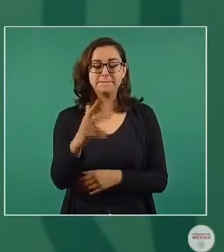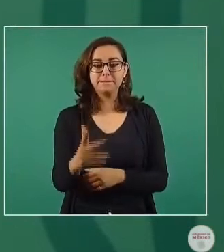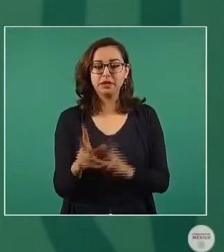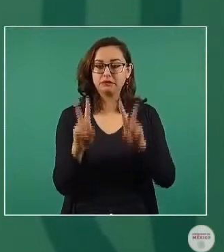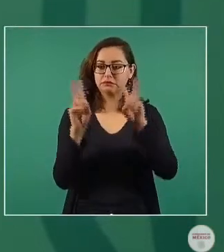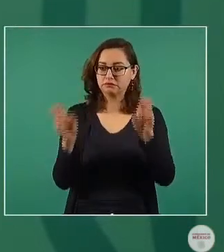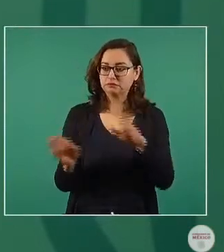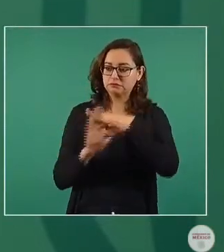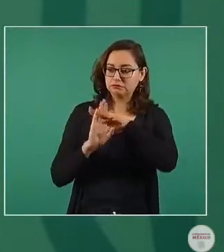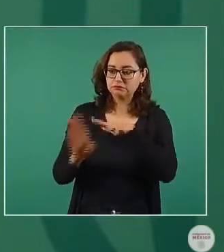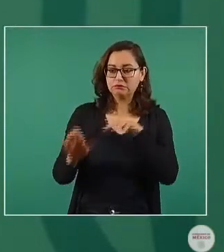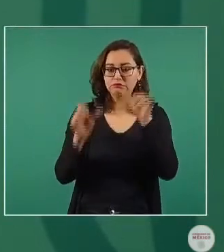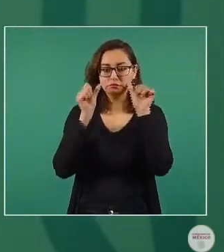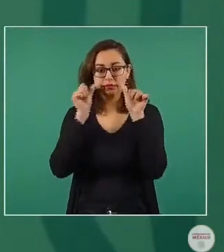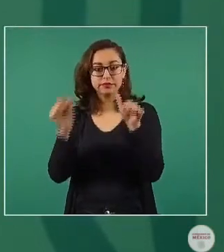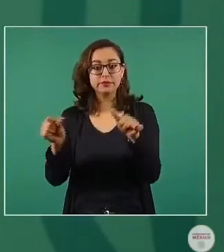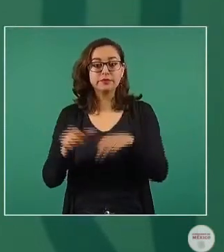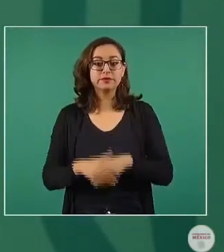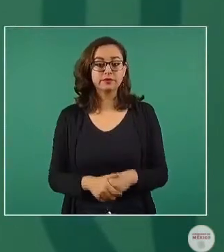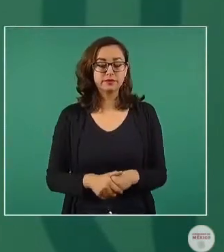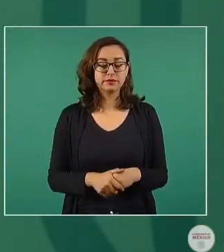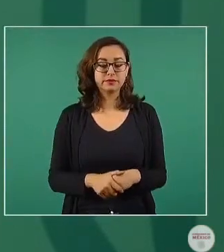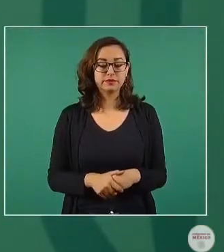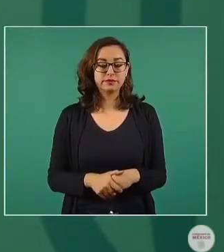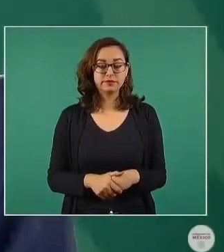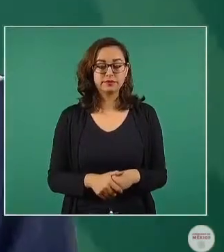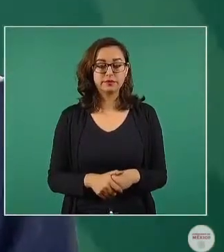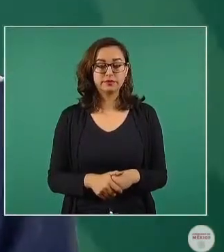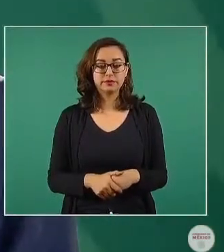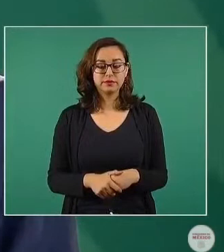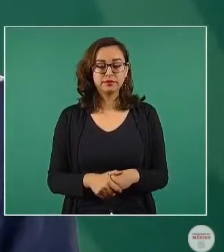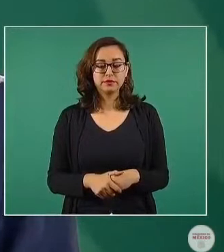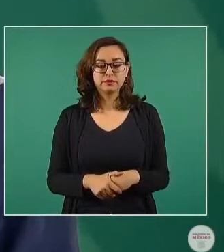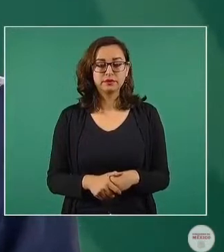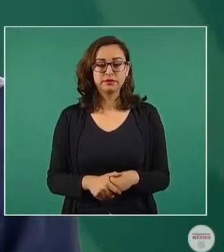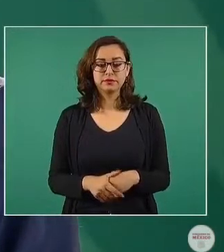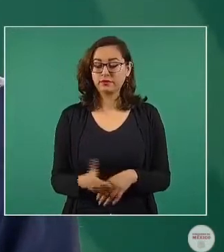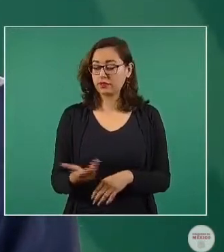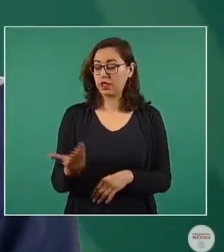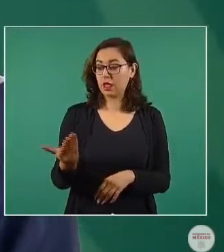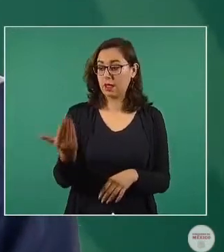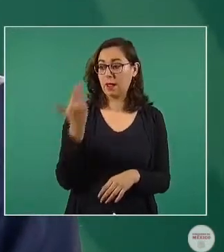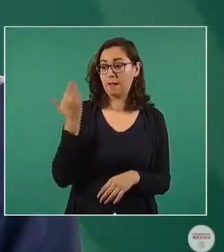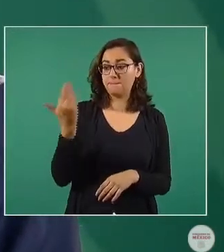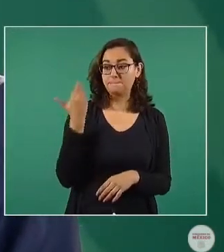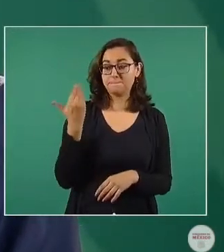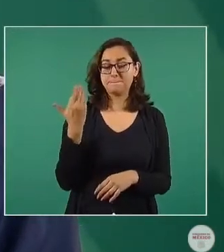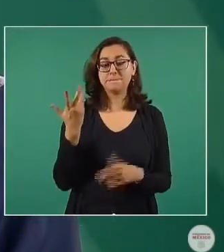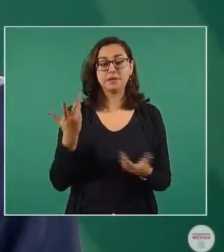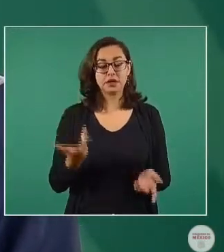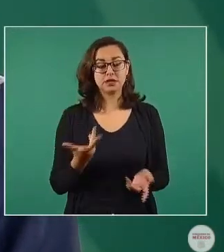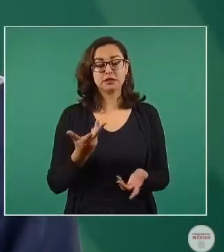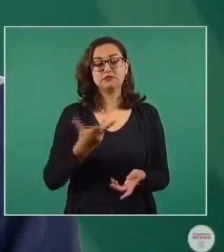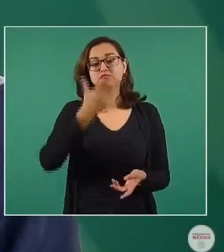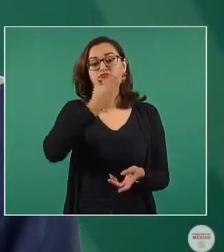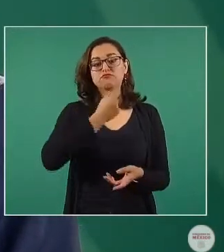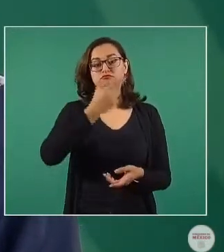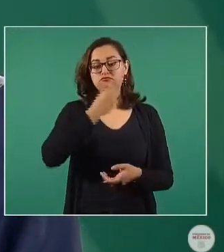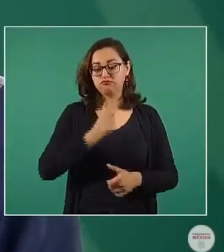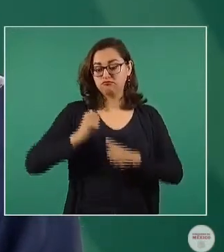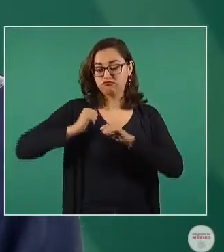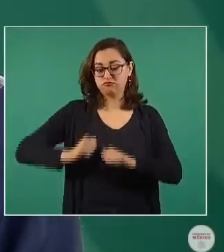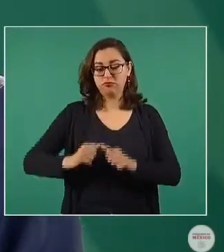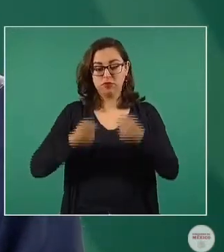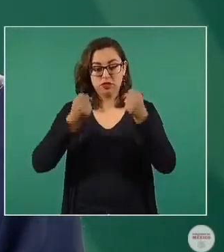fenómeno migratorio. Acaba de estar el asesor principal de seguridad del